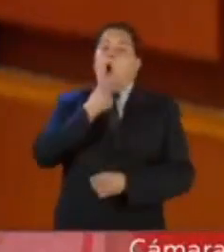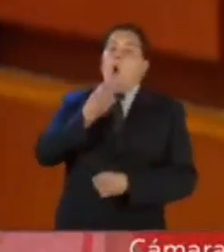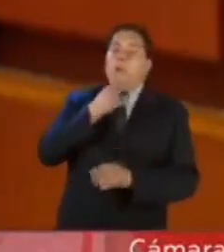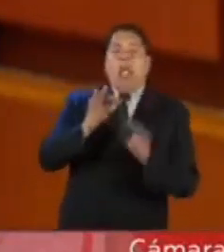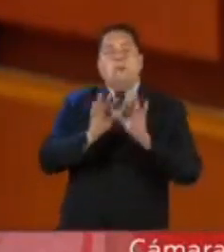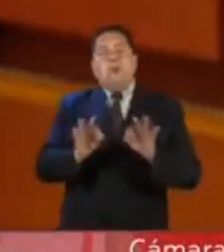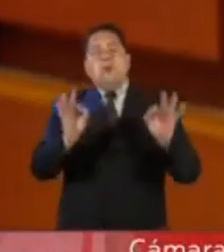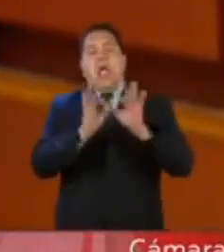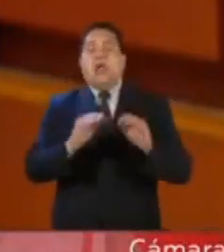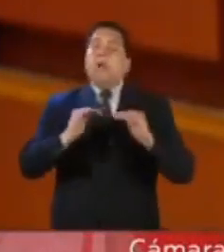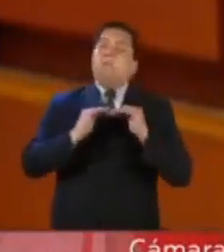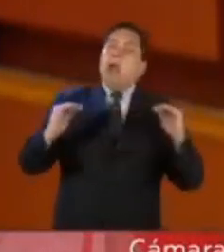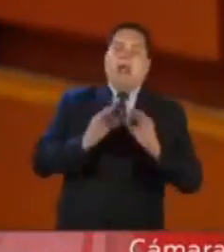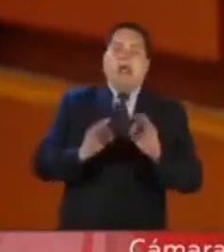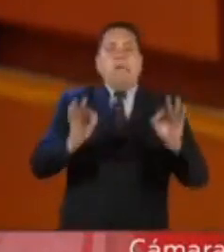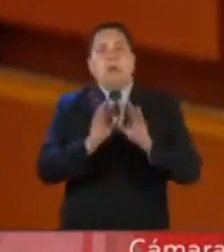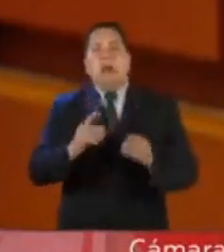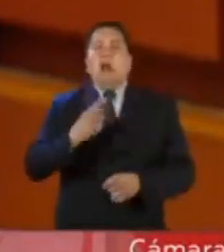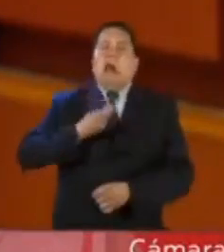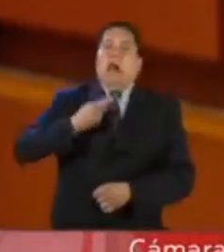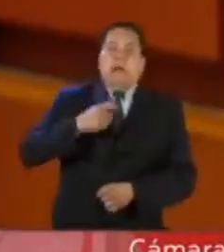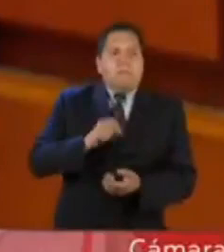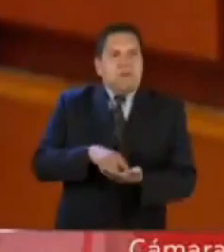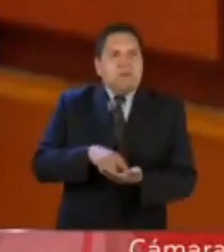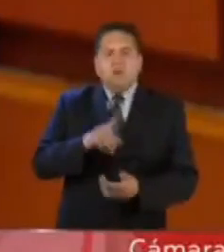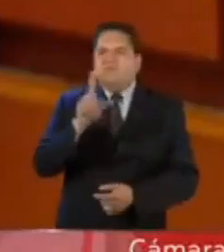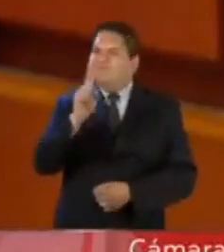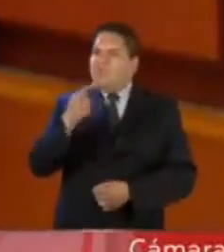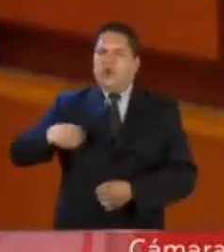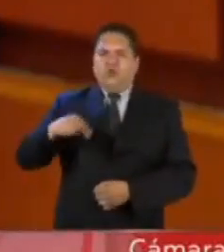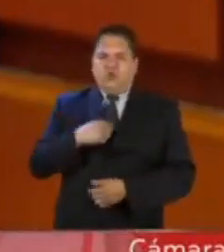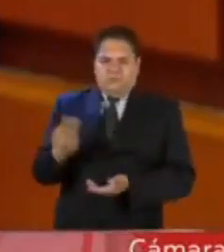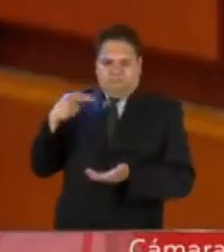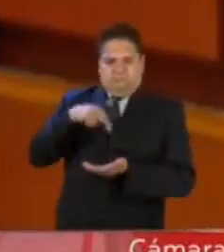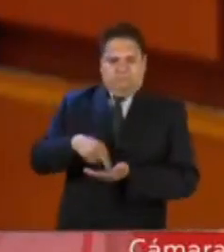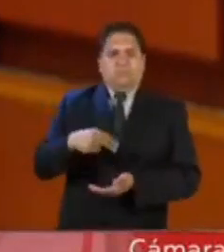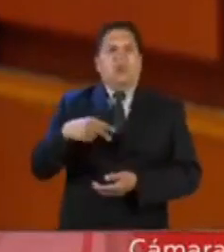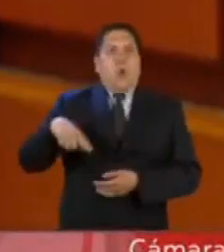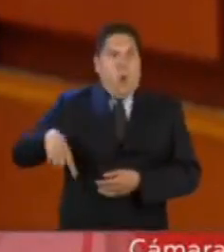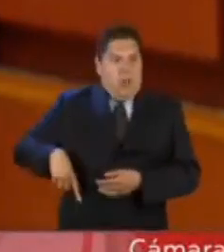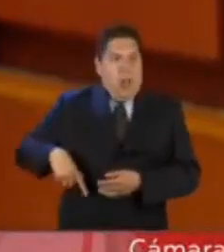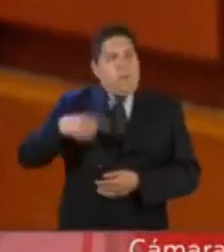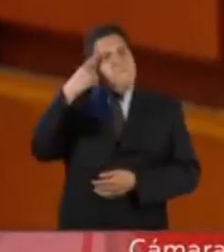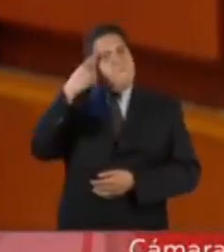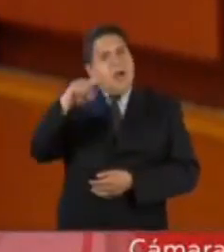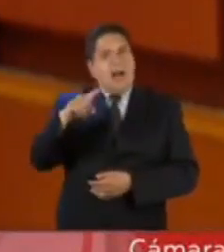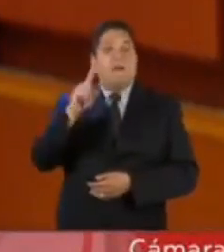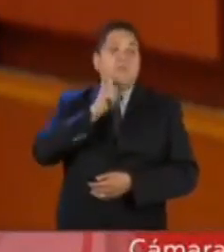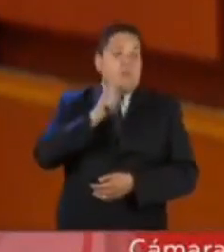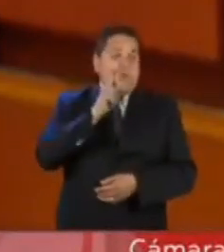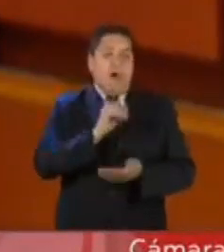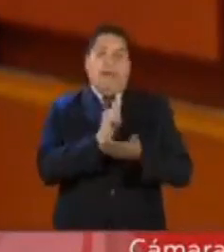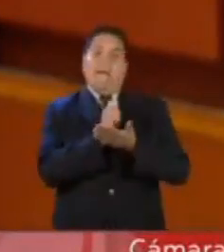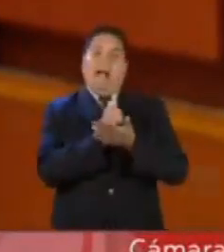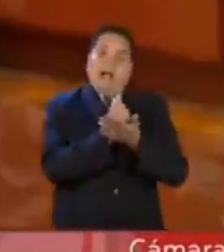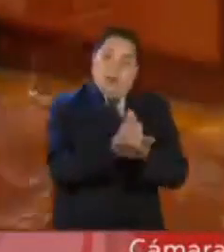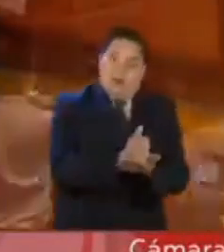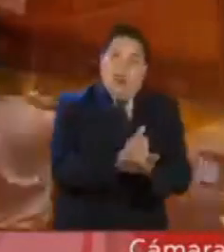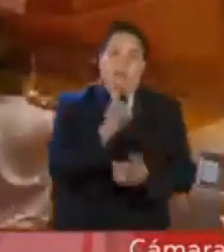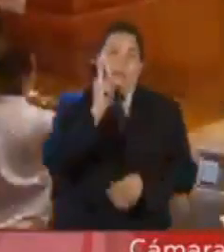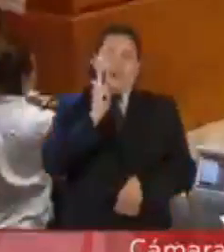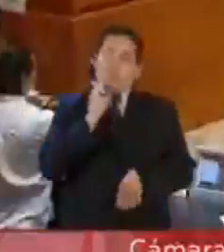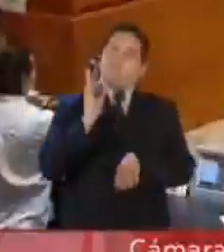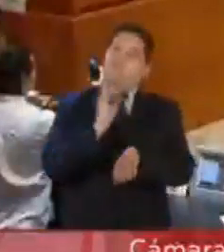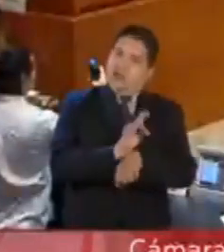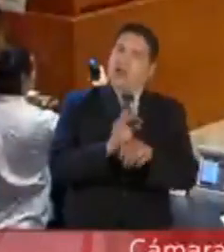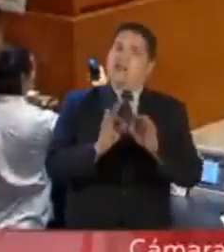llegamos aquí a transformar el debate público y a transformar la realidad de las mujeres que para eso nos escogieron y también